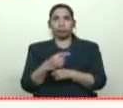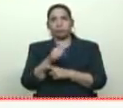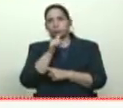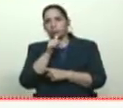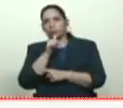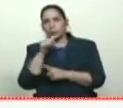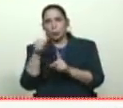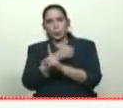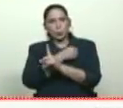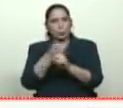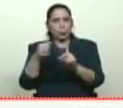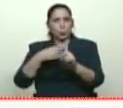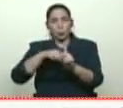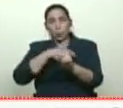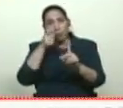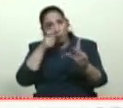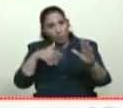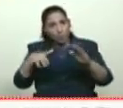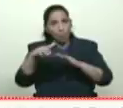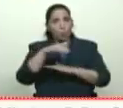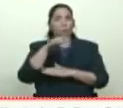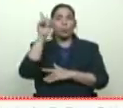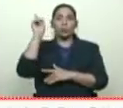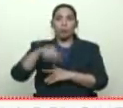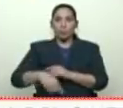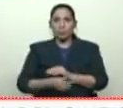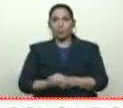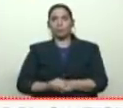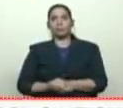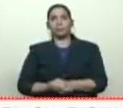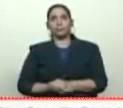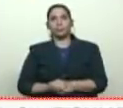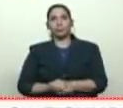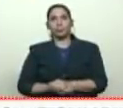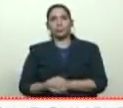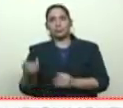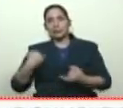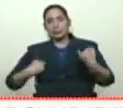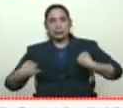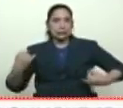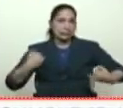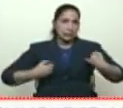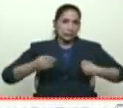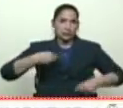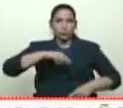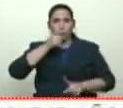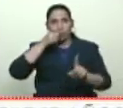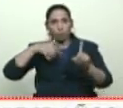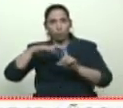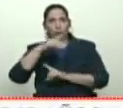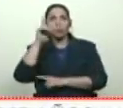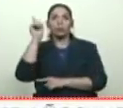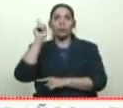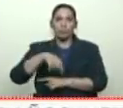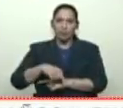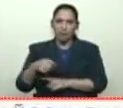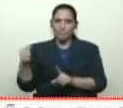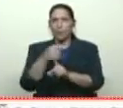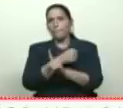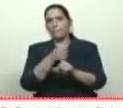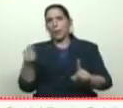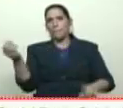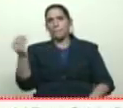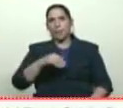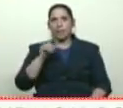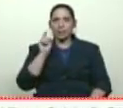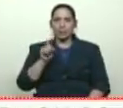a golpear a nuestro pueblo, a desmejorar las condiciones de nuestro pueblo, y por supuesto esto golpea a los que más